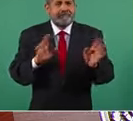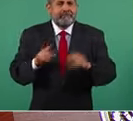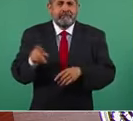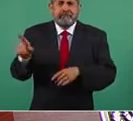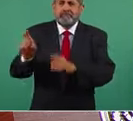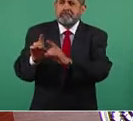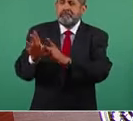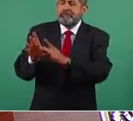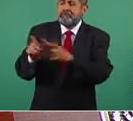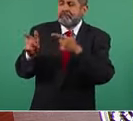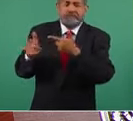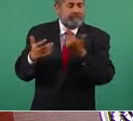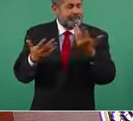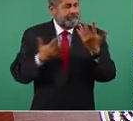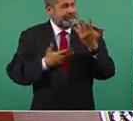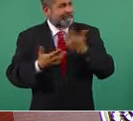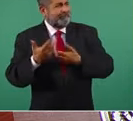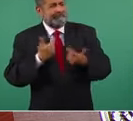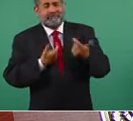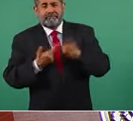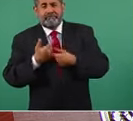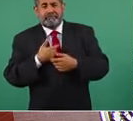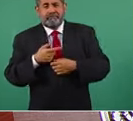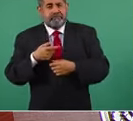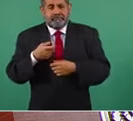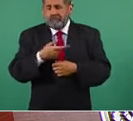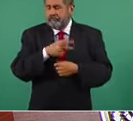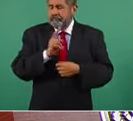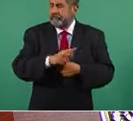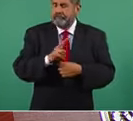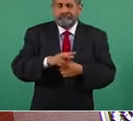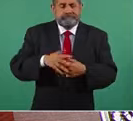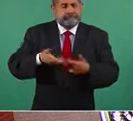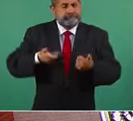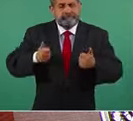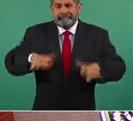Entonces, es un ataque cobarde